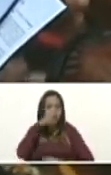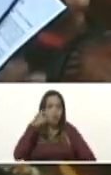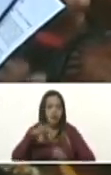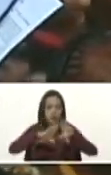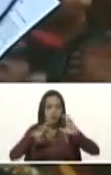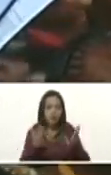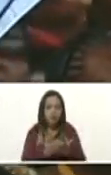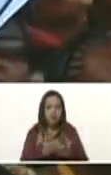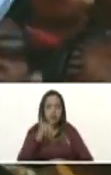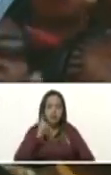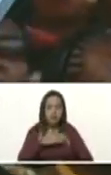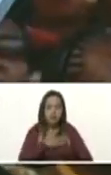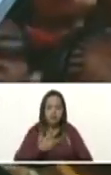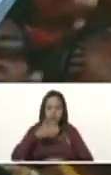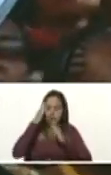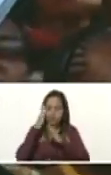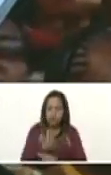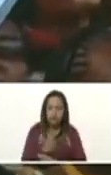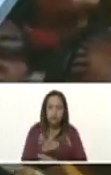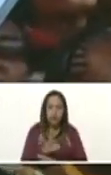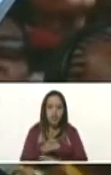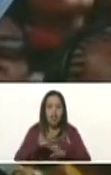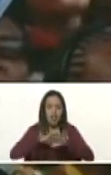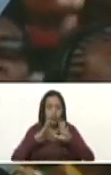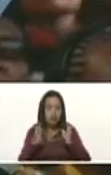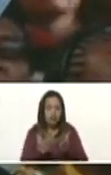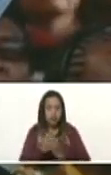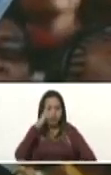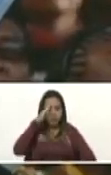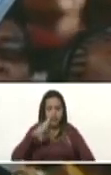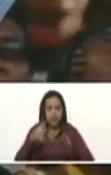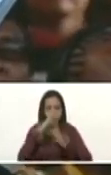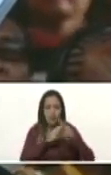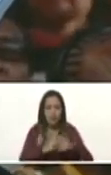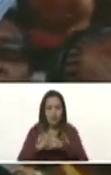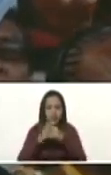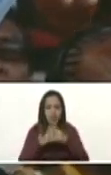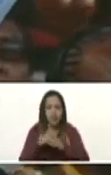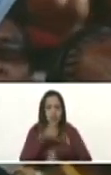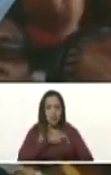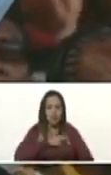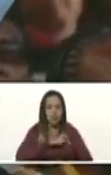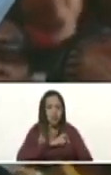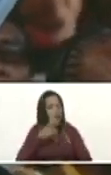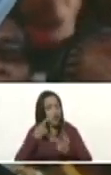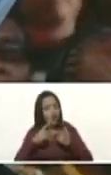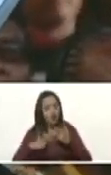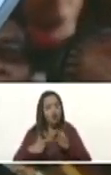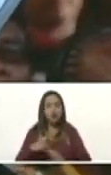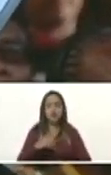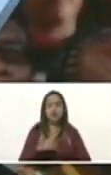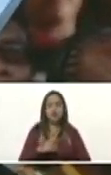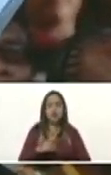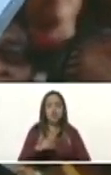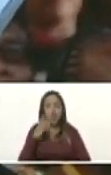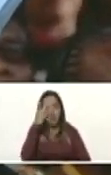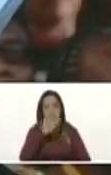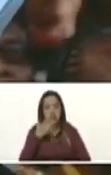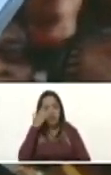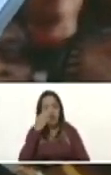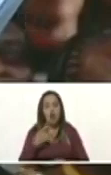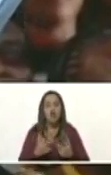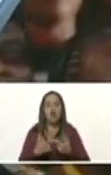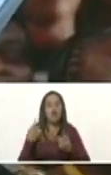la presencia militar estadounidense en las Islas Canarias del continente africano, así como en Puerto Rico, Haití,